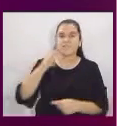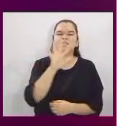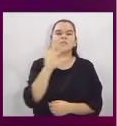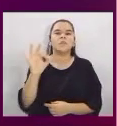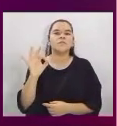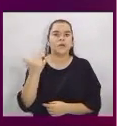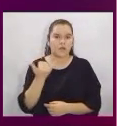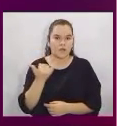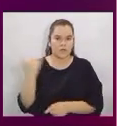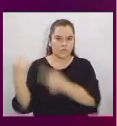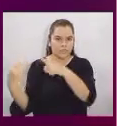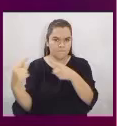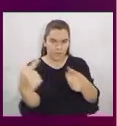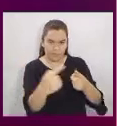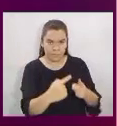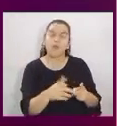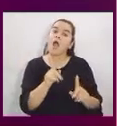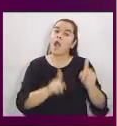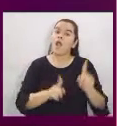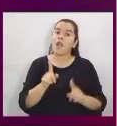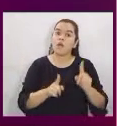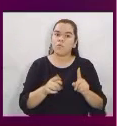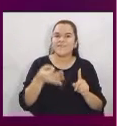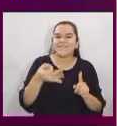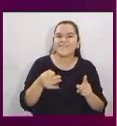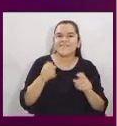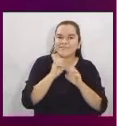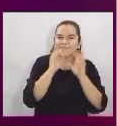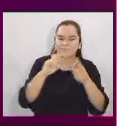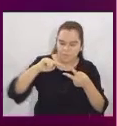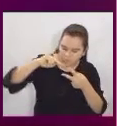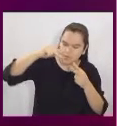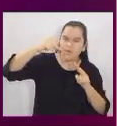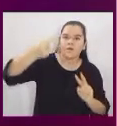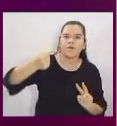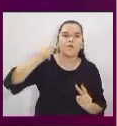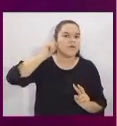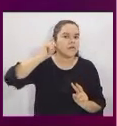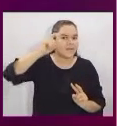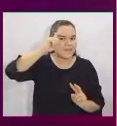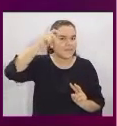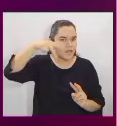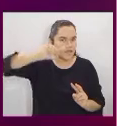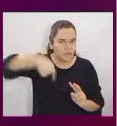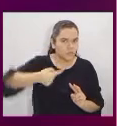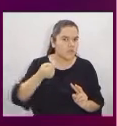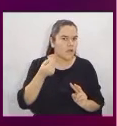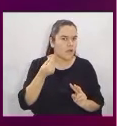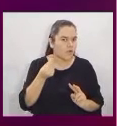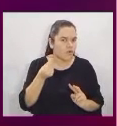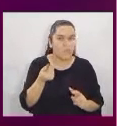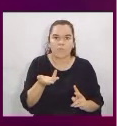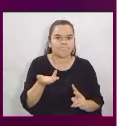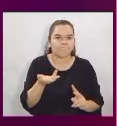50 bien reconocidas, aunque hay algunas que todavía no tienen el gen descubierto y por lo